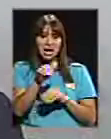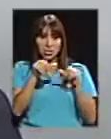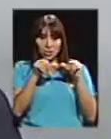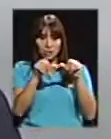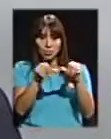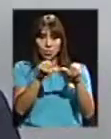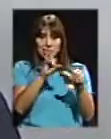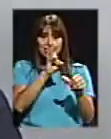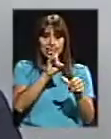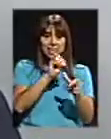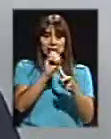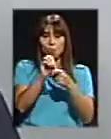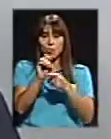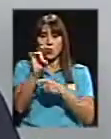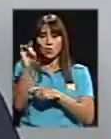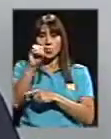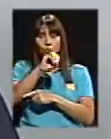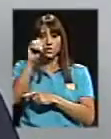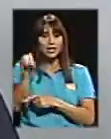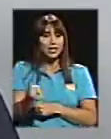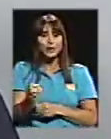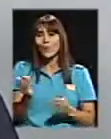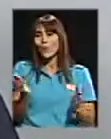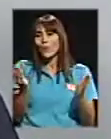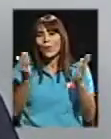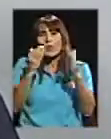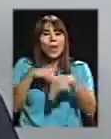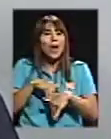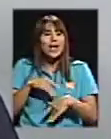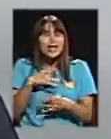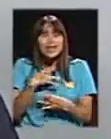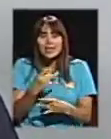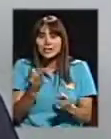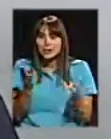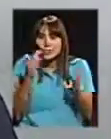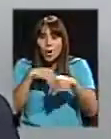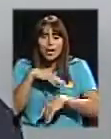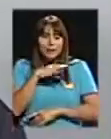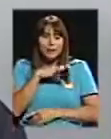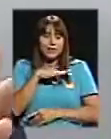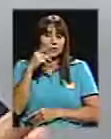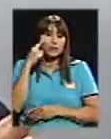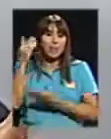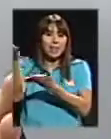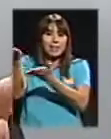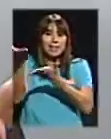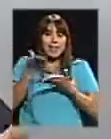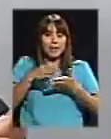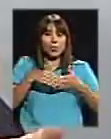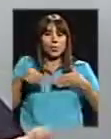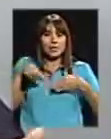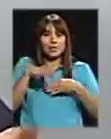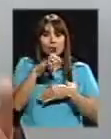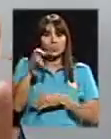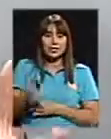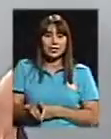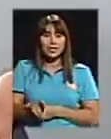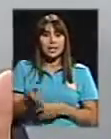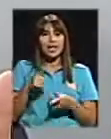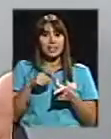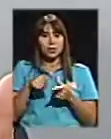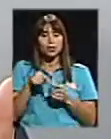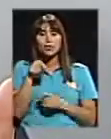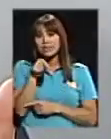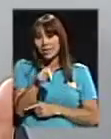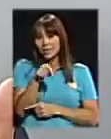para traer inversiones de corto plazo a Costa Rica se reduce en mucho. Y eso entonces le da un margen